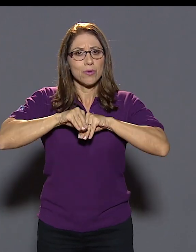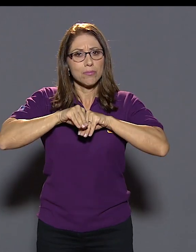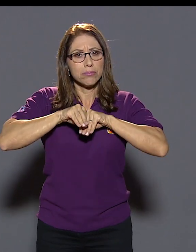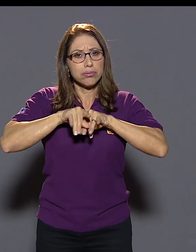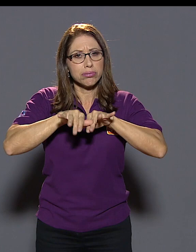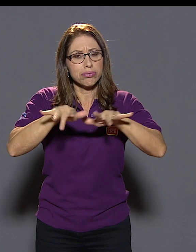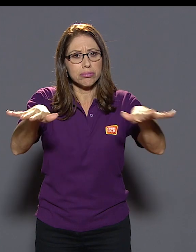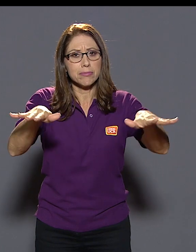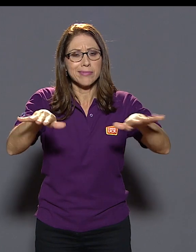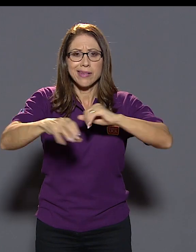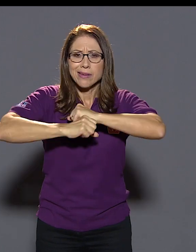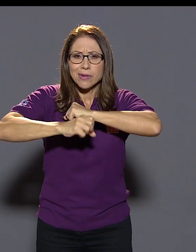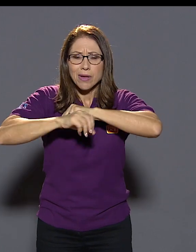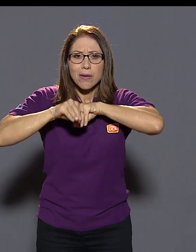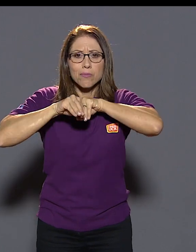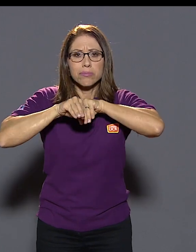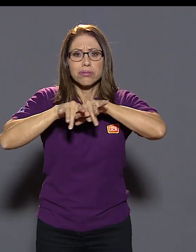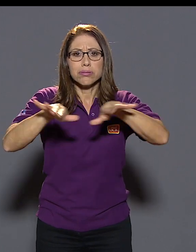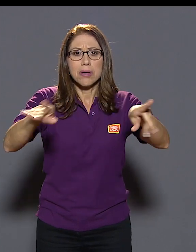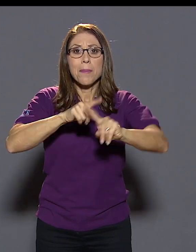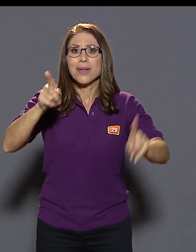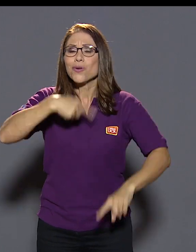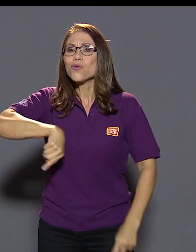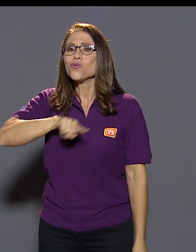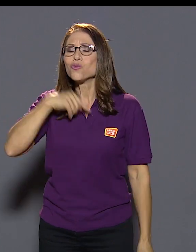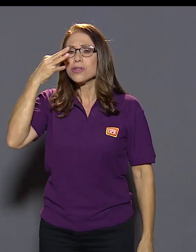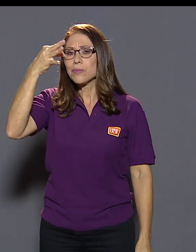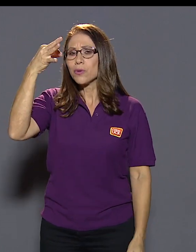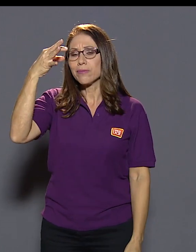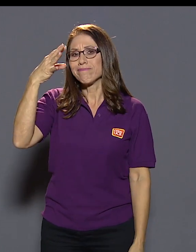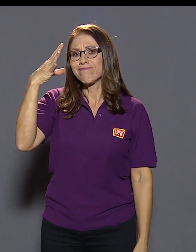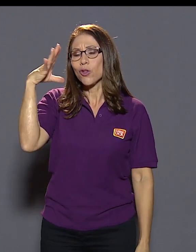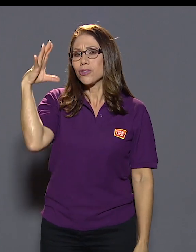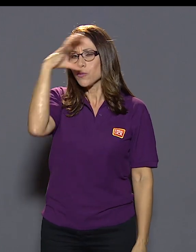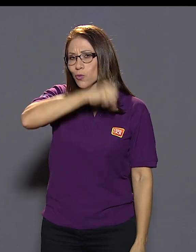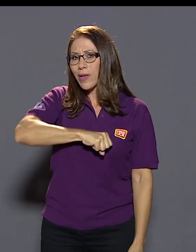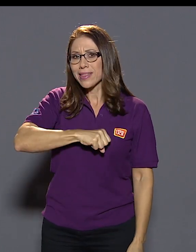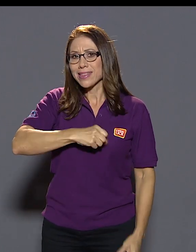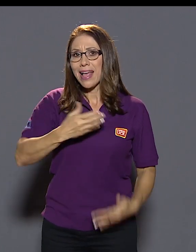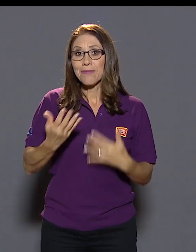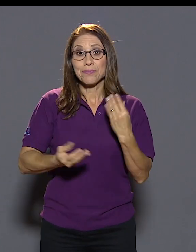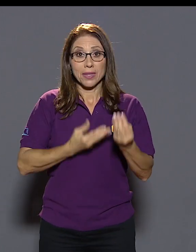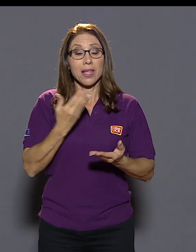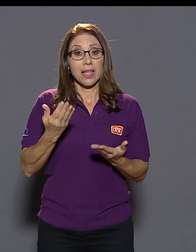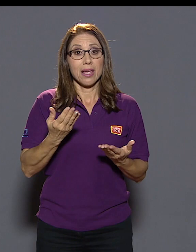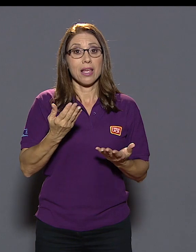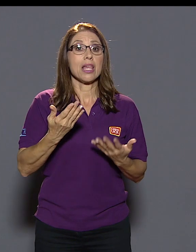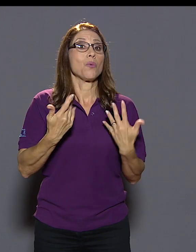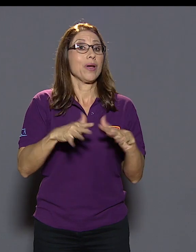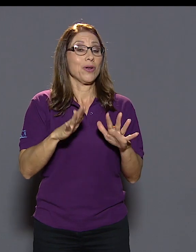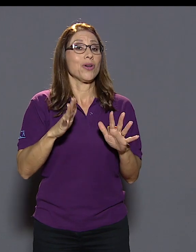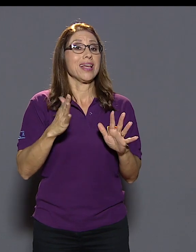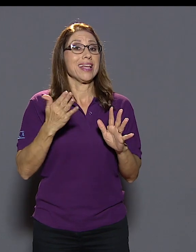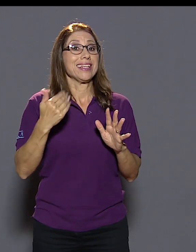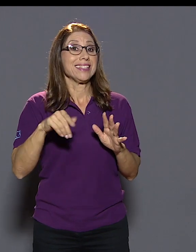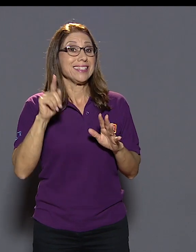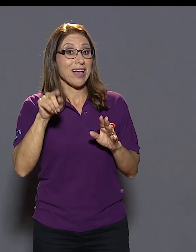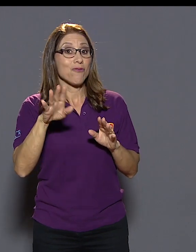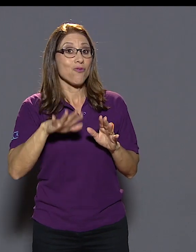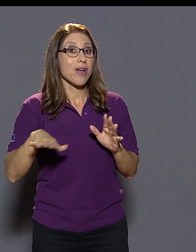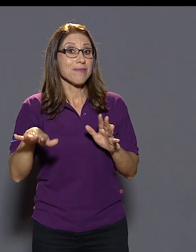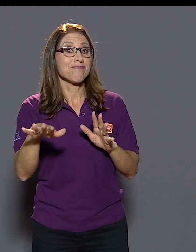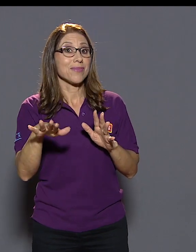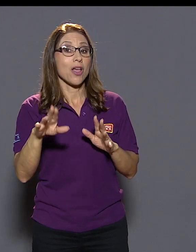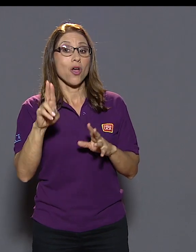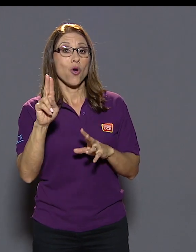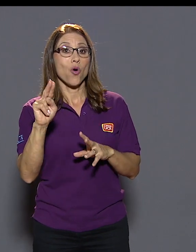alta difusión. Pero esta alta difusión nos dimos cuenta que además, y fue UNFPA ahí donde nos tocó la puerta al